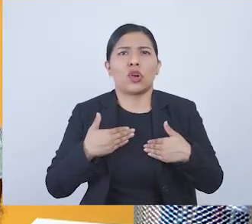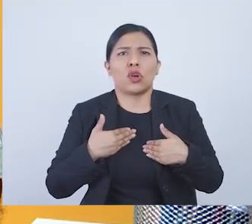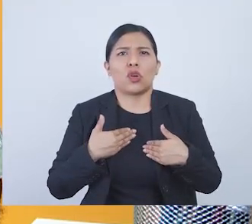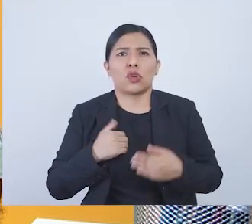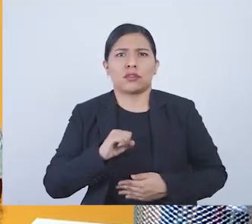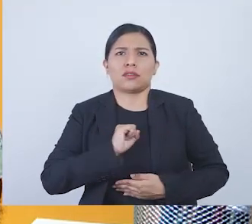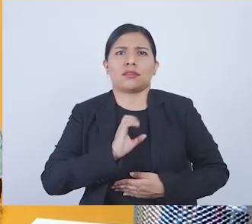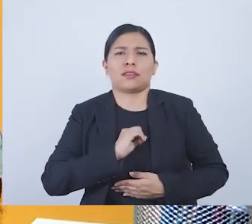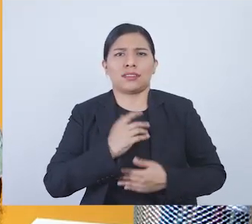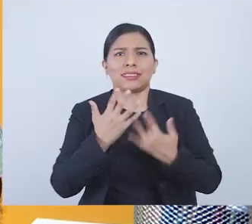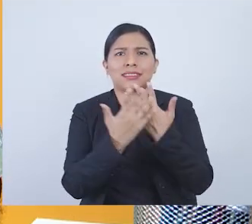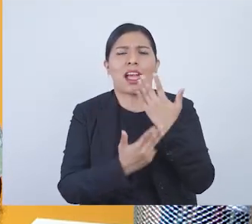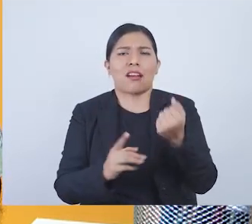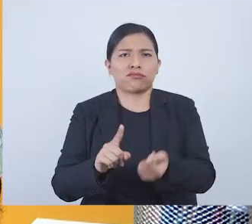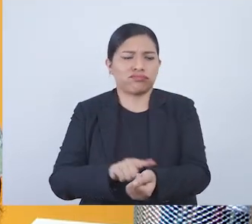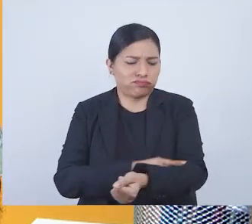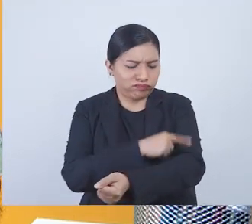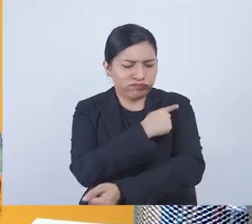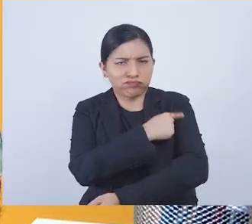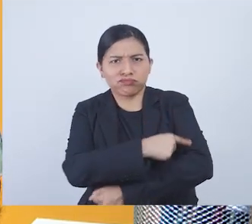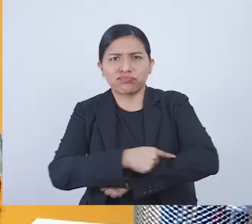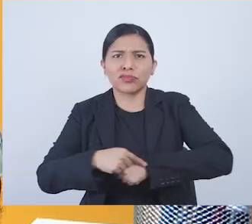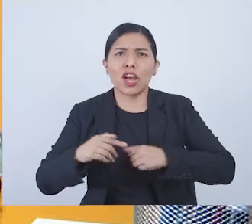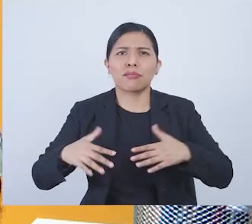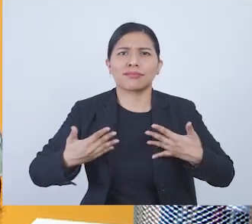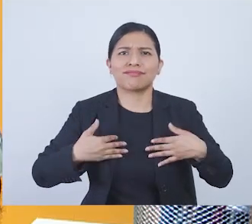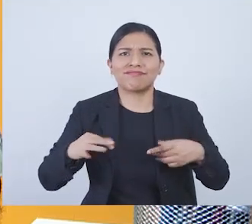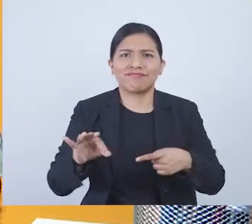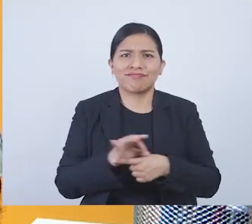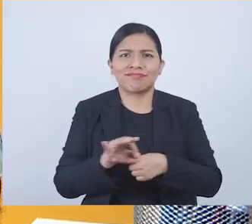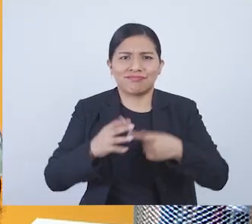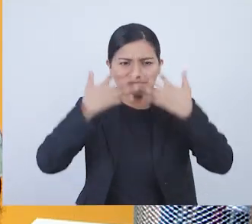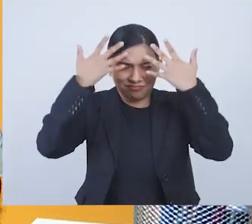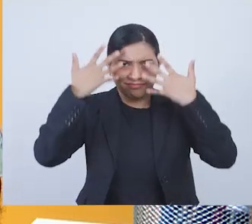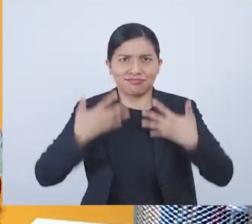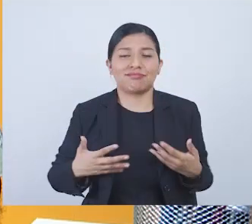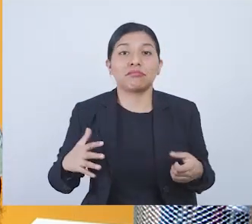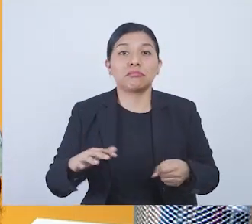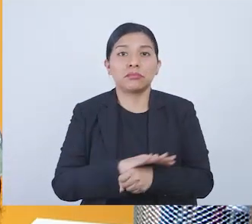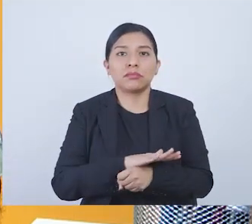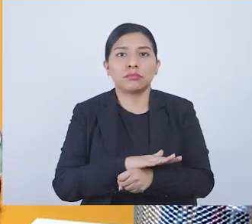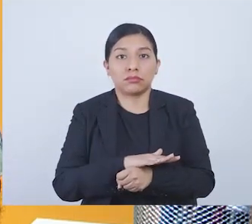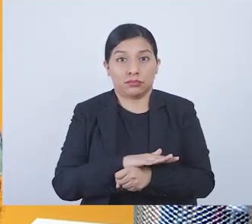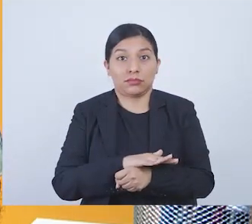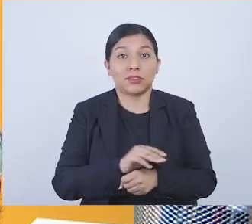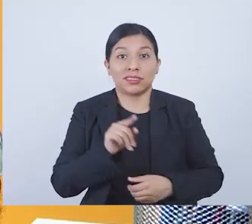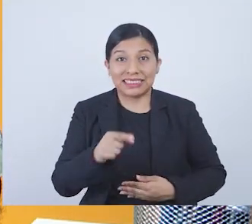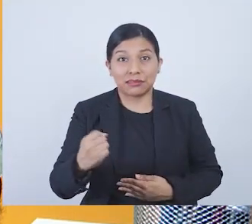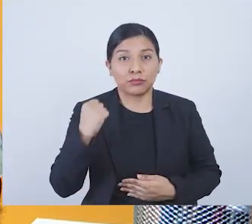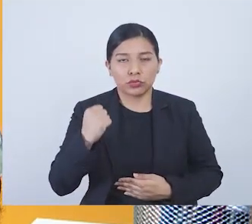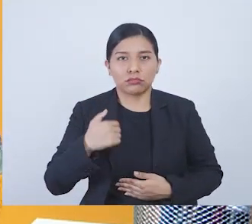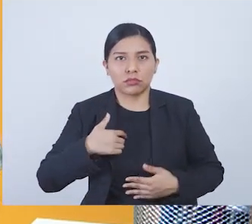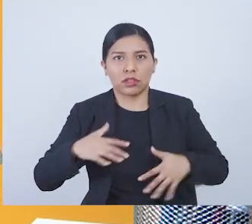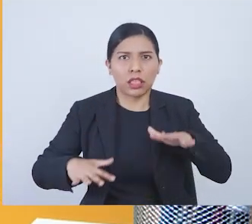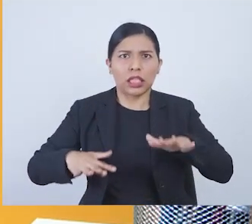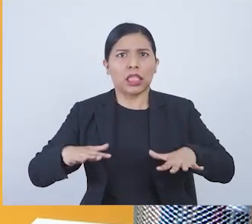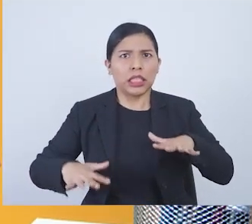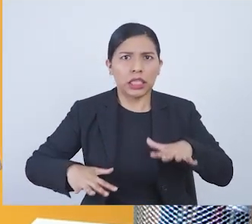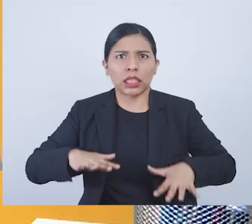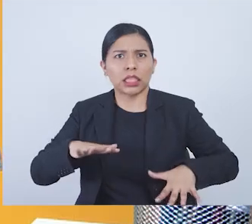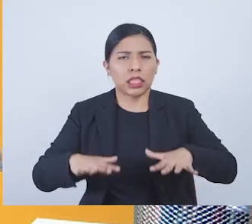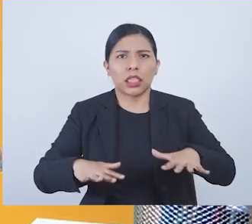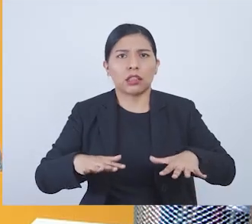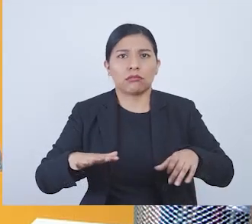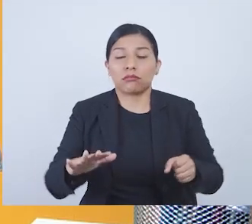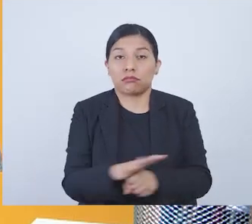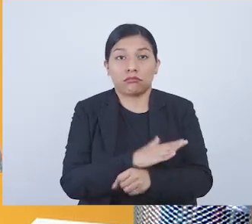decir, una actividad vital del organismo. La presión arterial es determinante para el equilibrio de